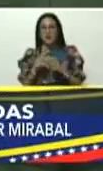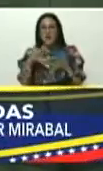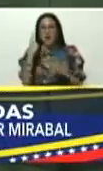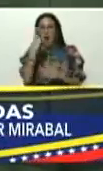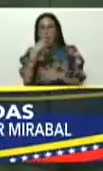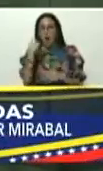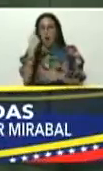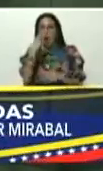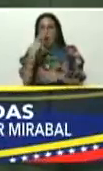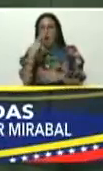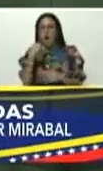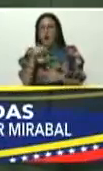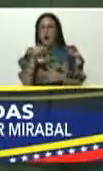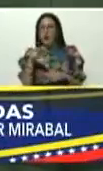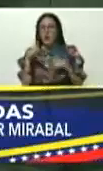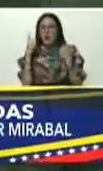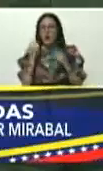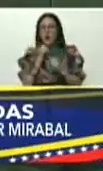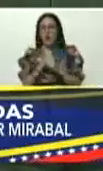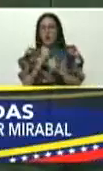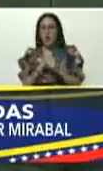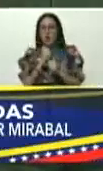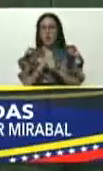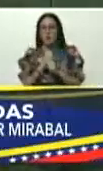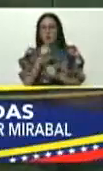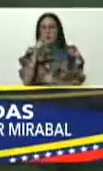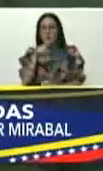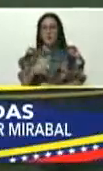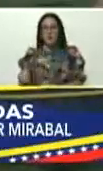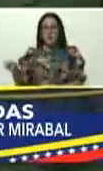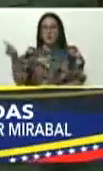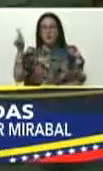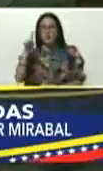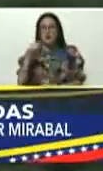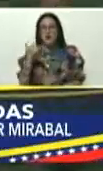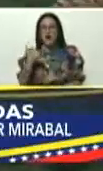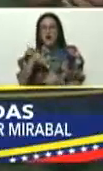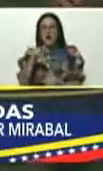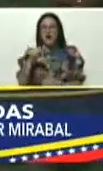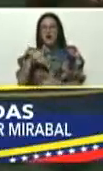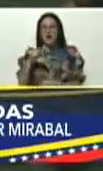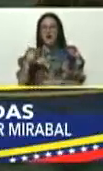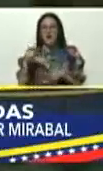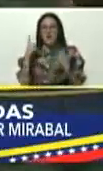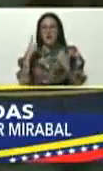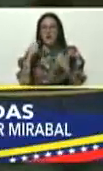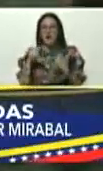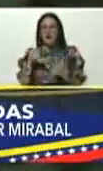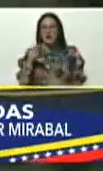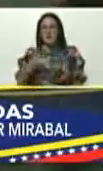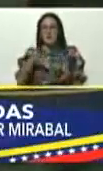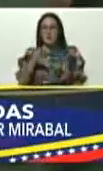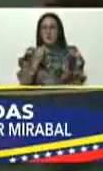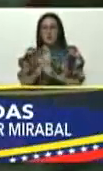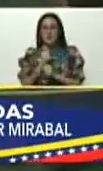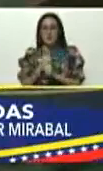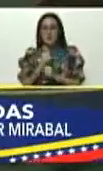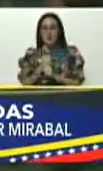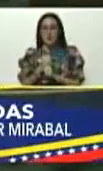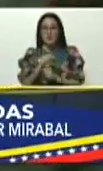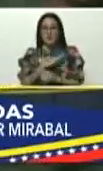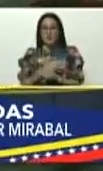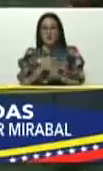ojo de La Guaira. Esta gran obra, la rueda gigante que tenemos en el estado de La Guaira y que es una importante obra para